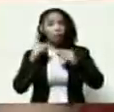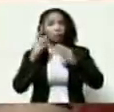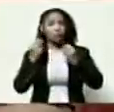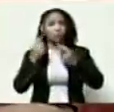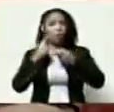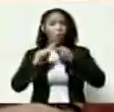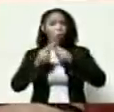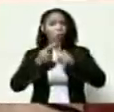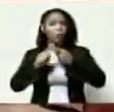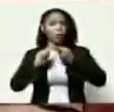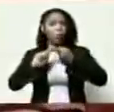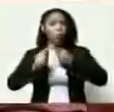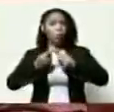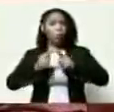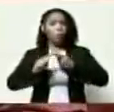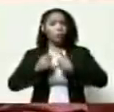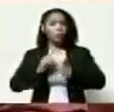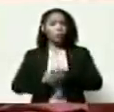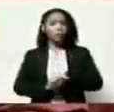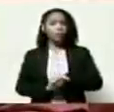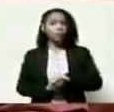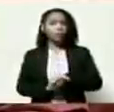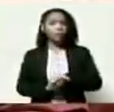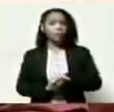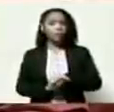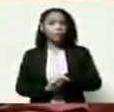cosas, ¿ves? Muchas otras cosas.